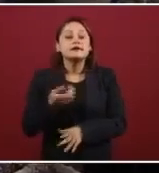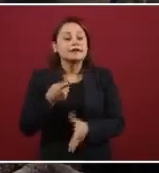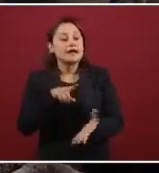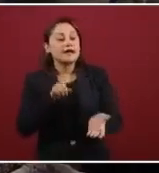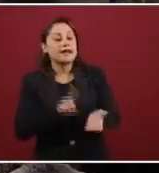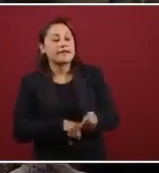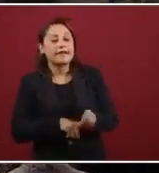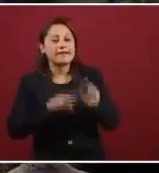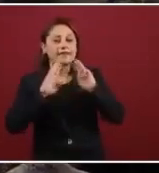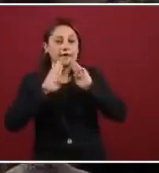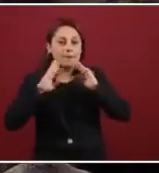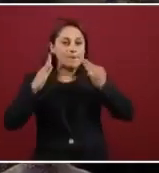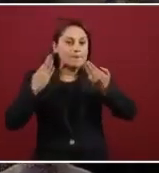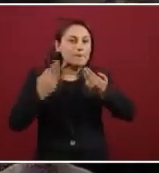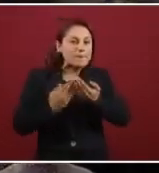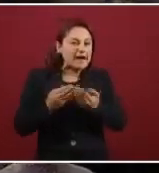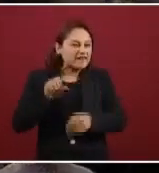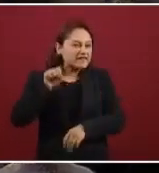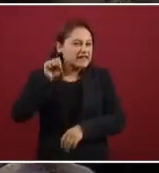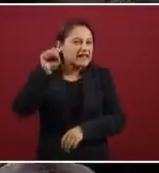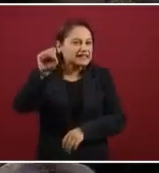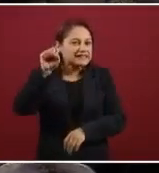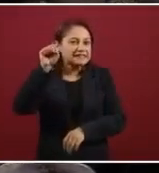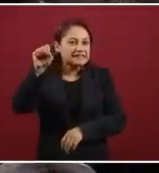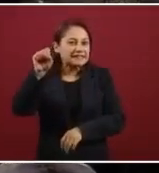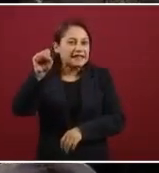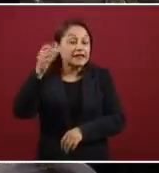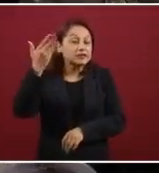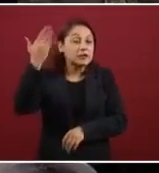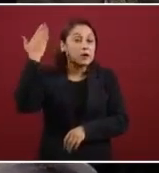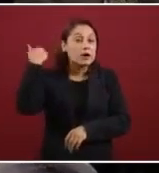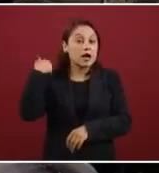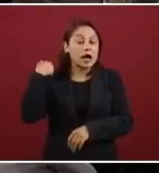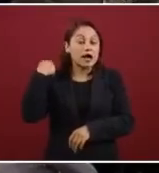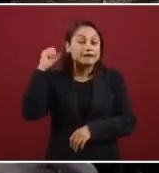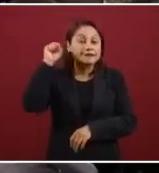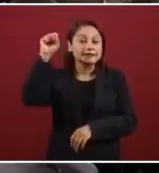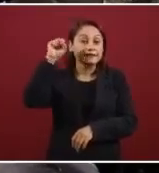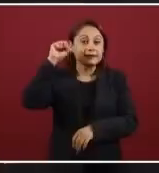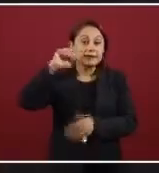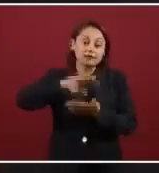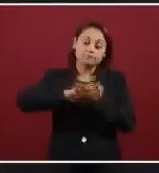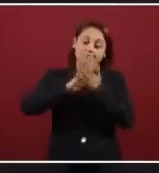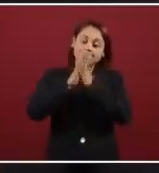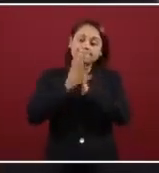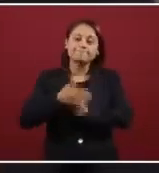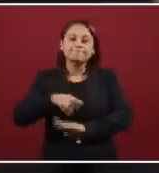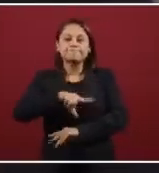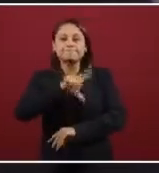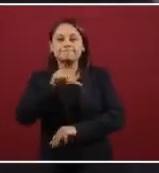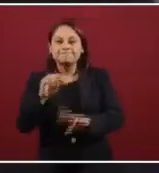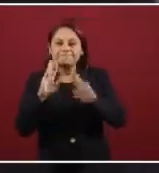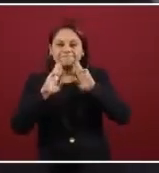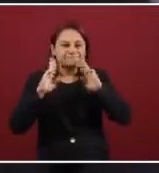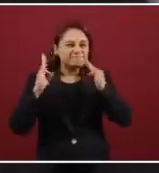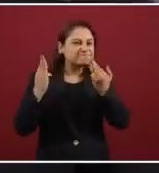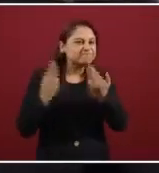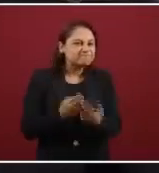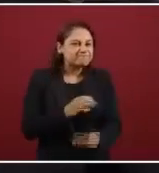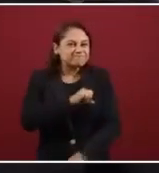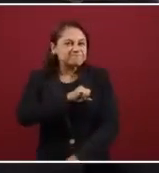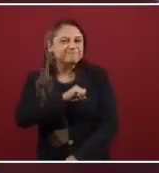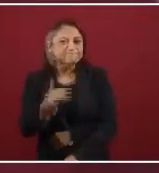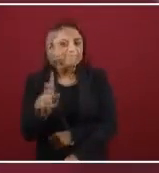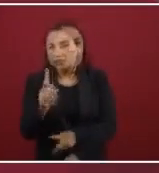sindical una mafia que antes fue un sindicato y que se convirtió en una mafia precisamente y que tenía secuestrada a la